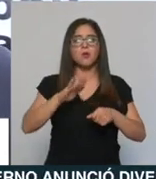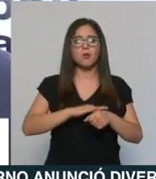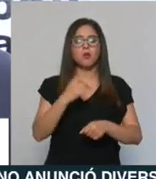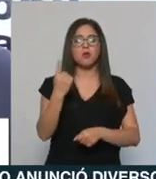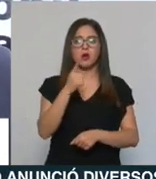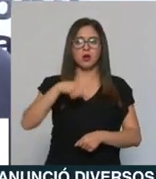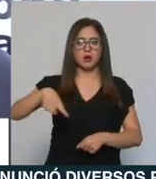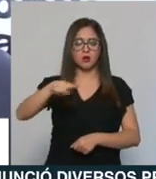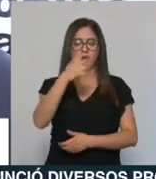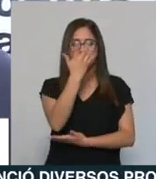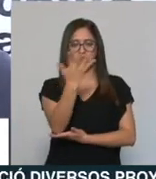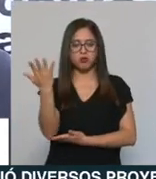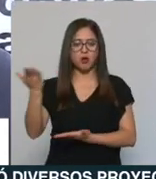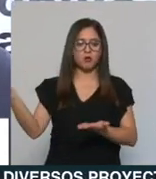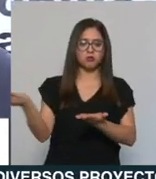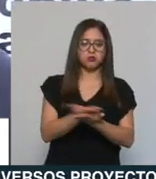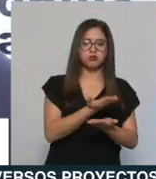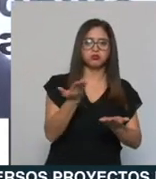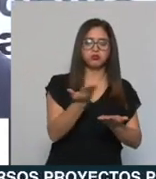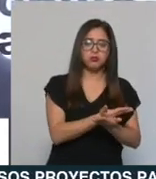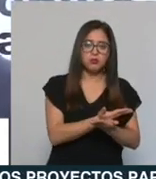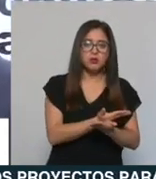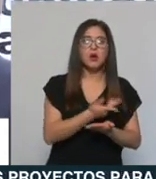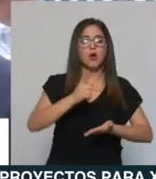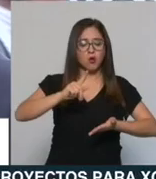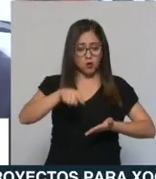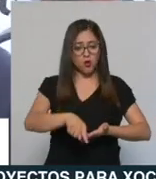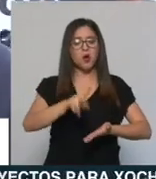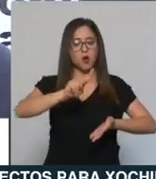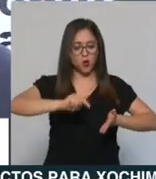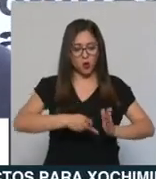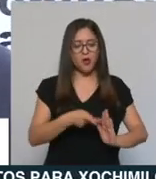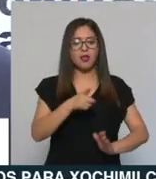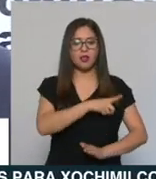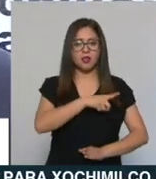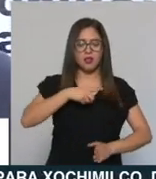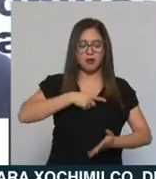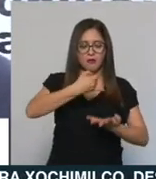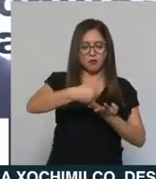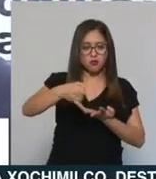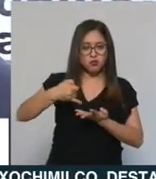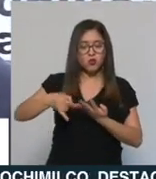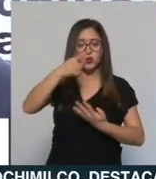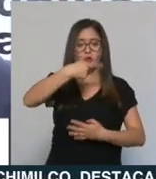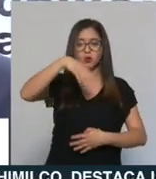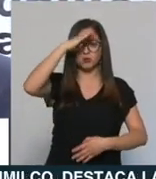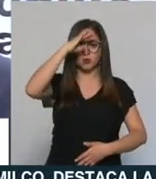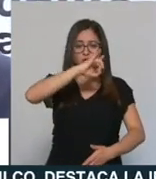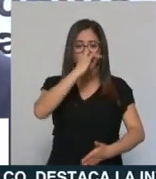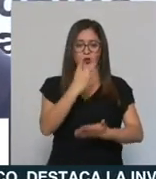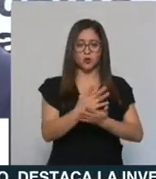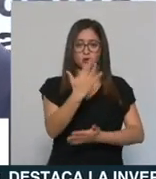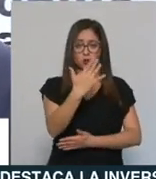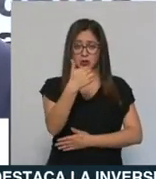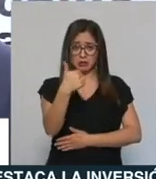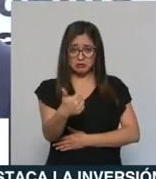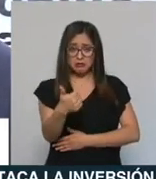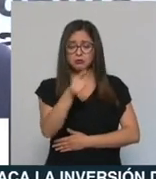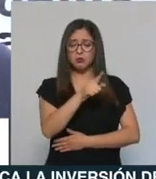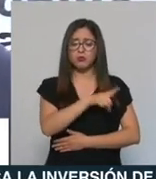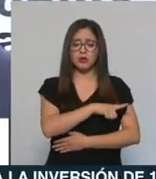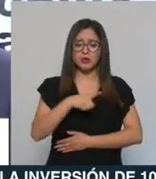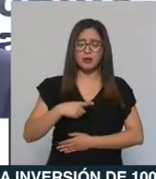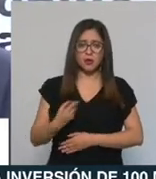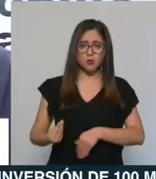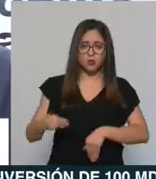tala ilegal, que se replanten, que se reforeste la zona, no solo con 56 árboles, sino con más, y que